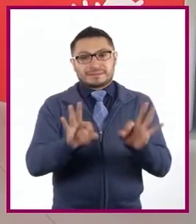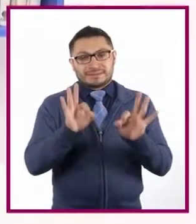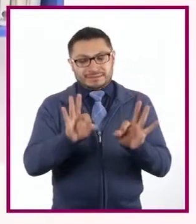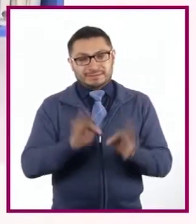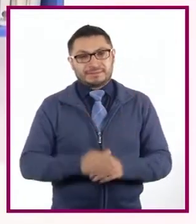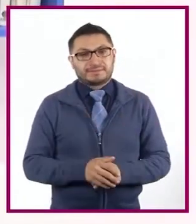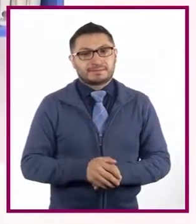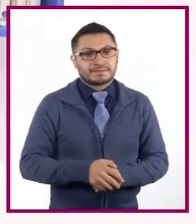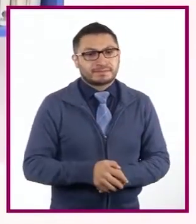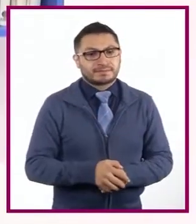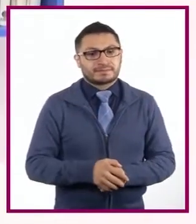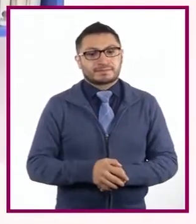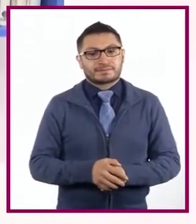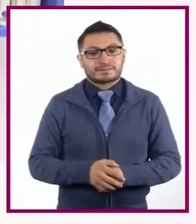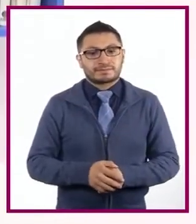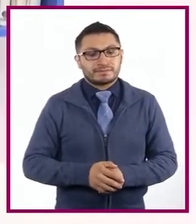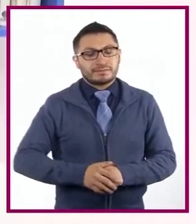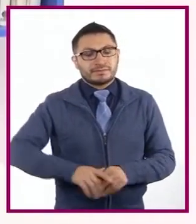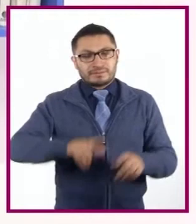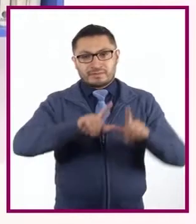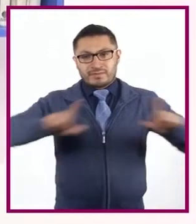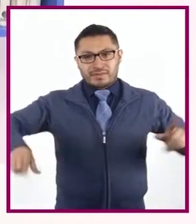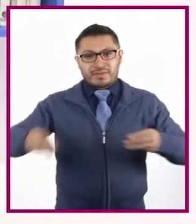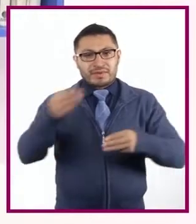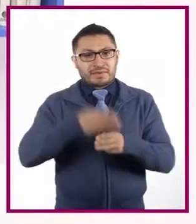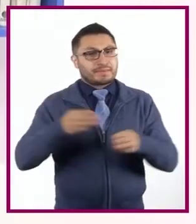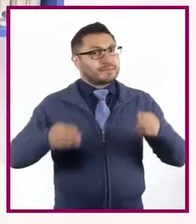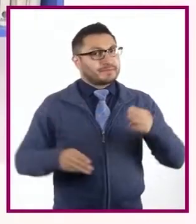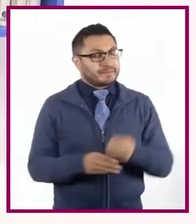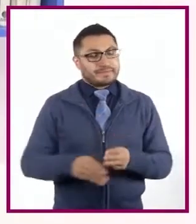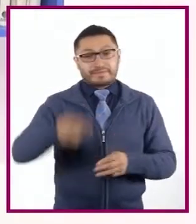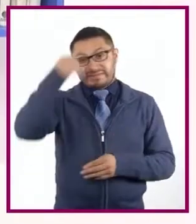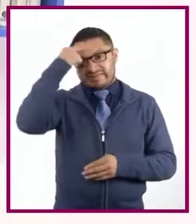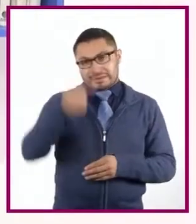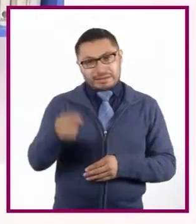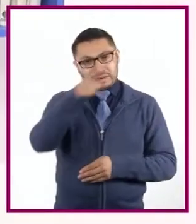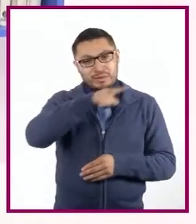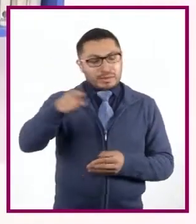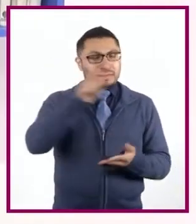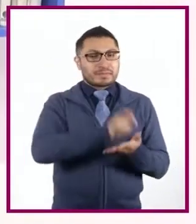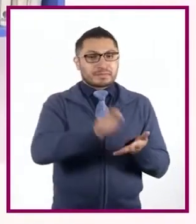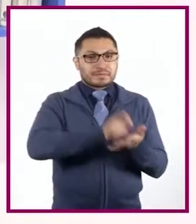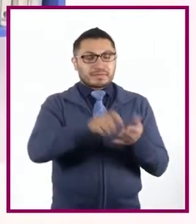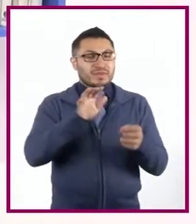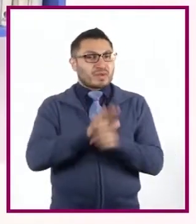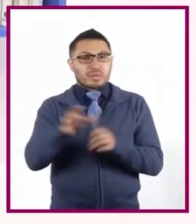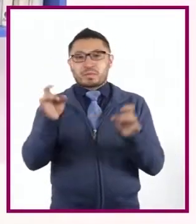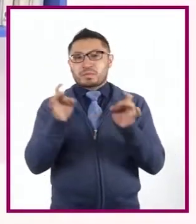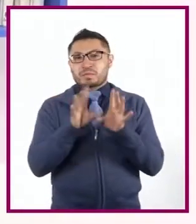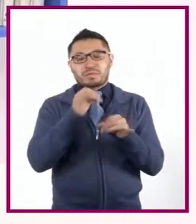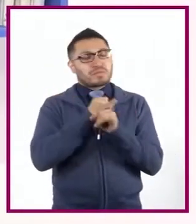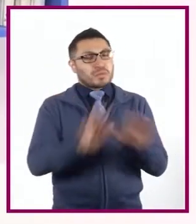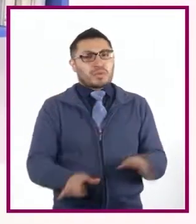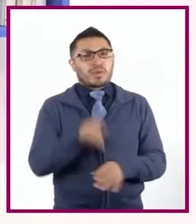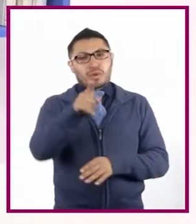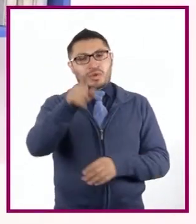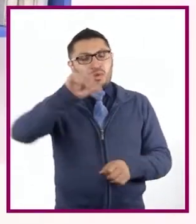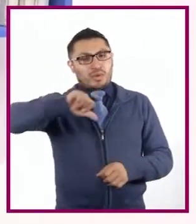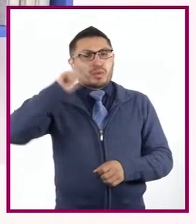interespecífica. Tengan listos sus materiales para tomar nota de los datos que en este día están por